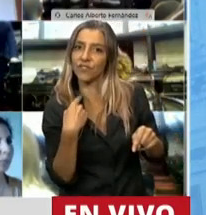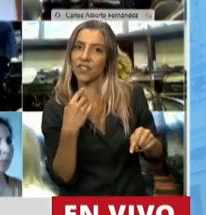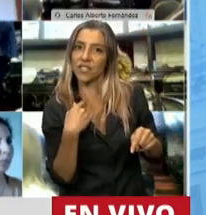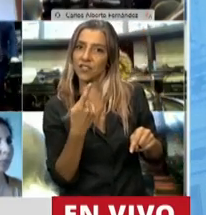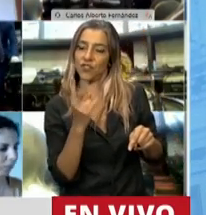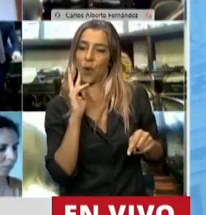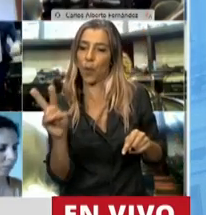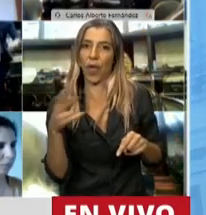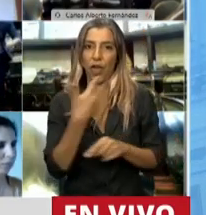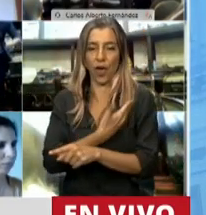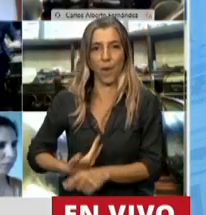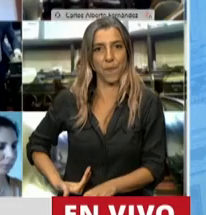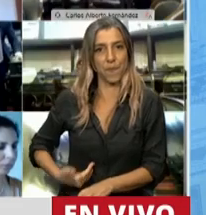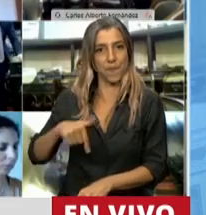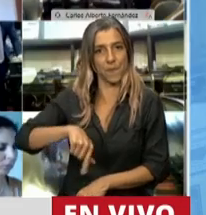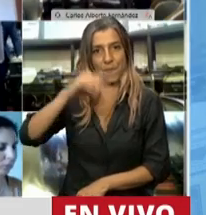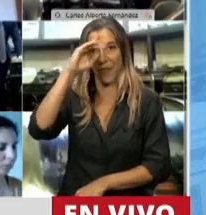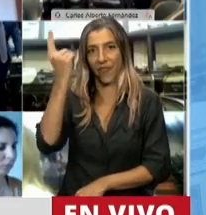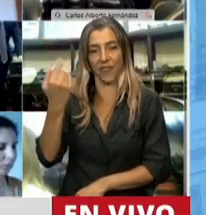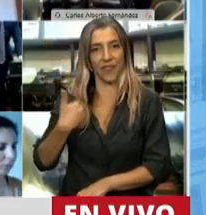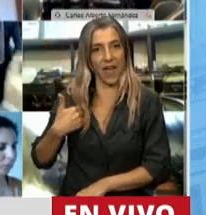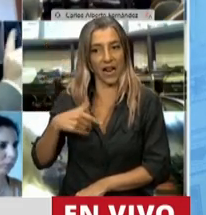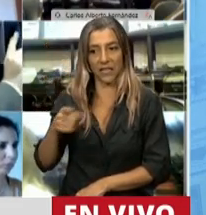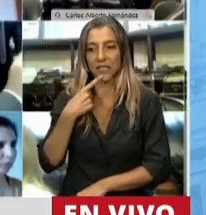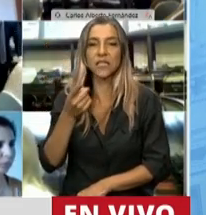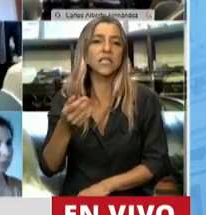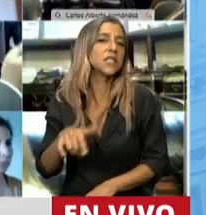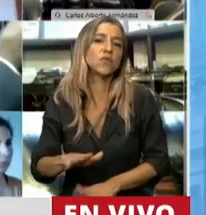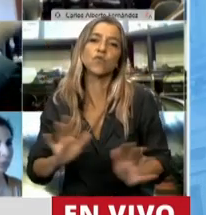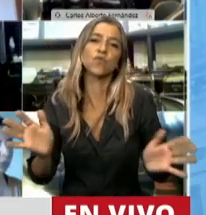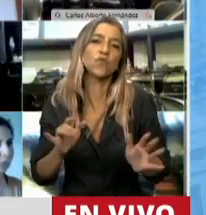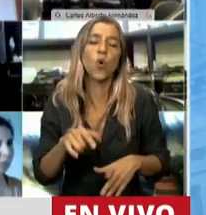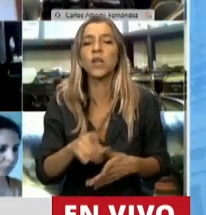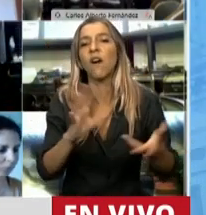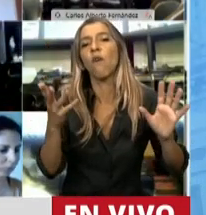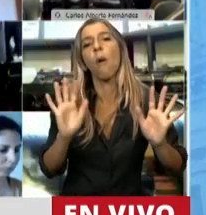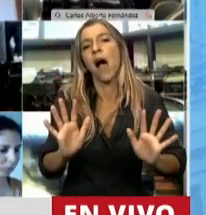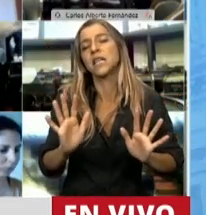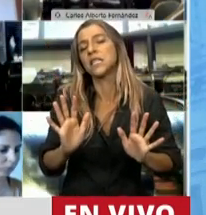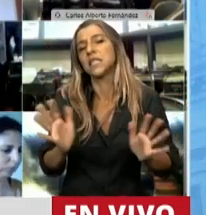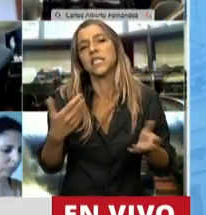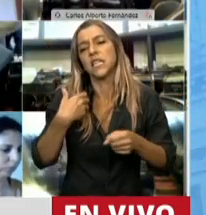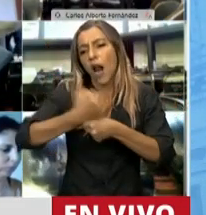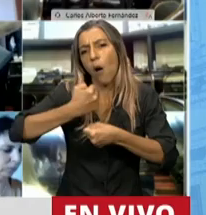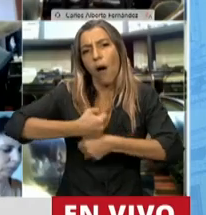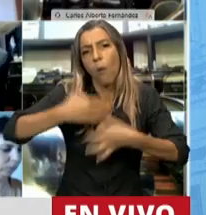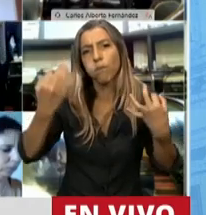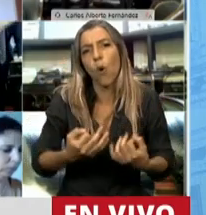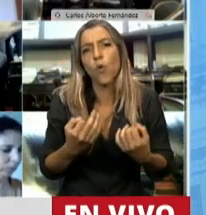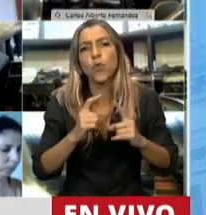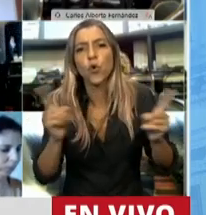de la República dice que este complejo no aporta trabajo. Yo no sé, yo creo que el presidente es un hombre bien